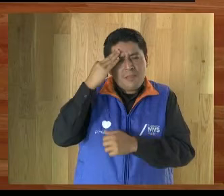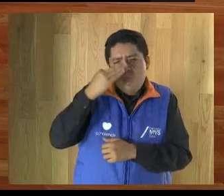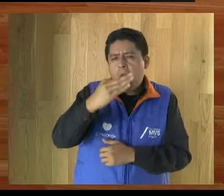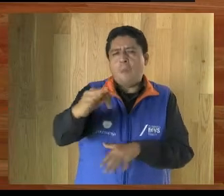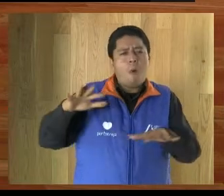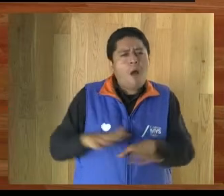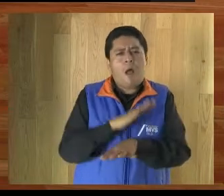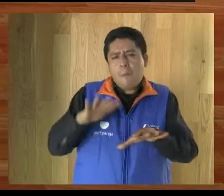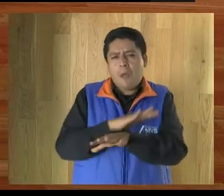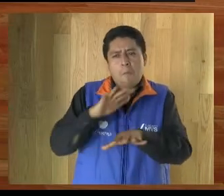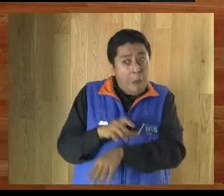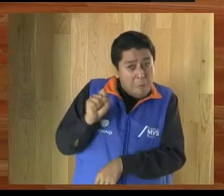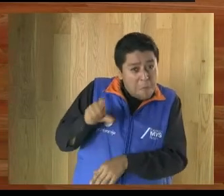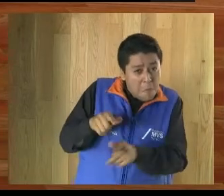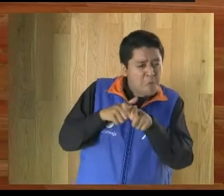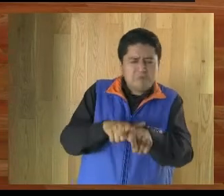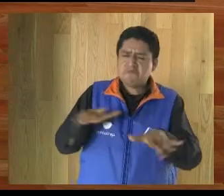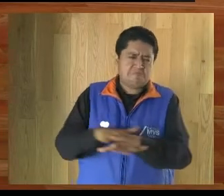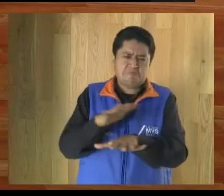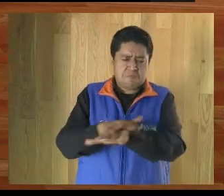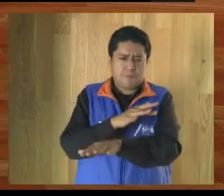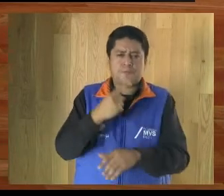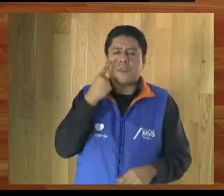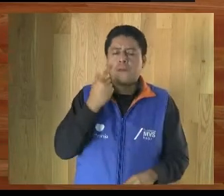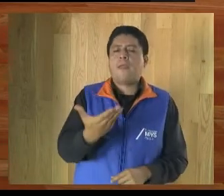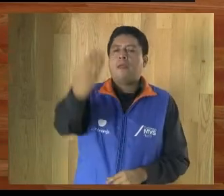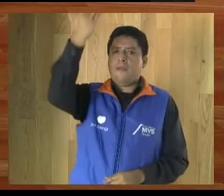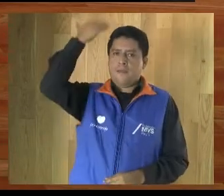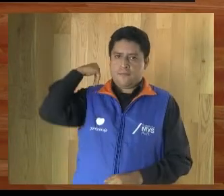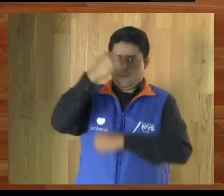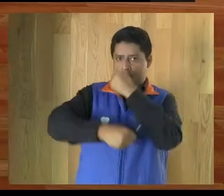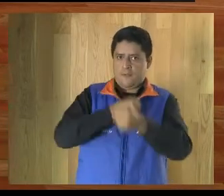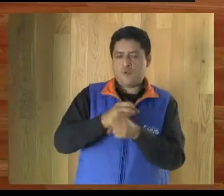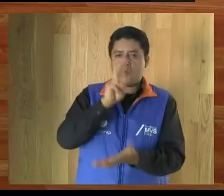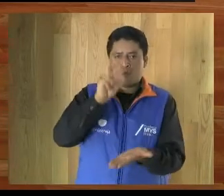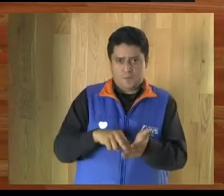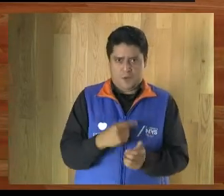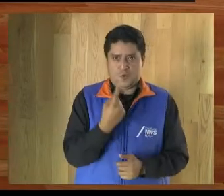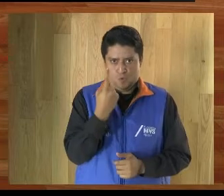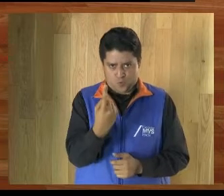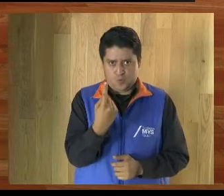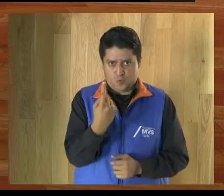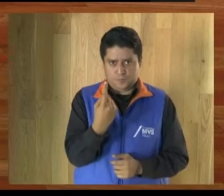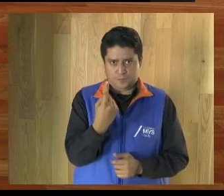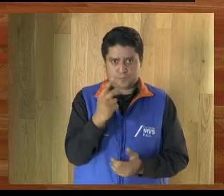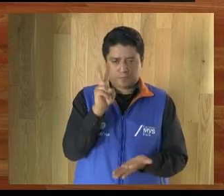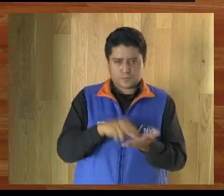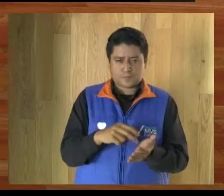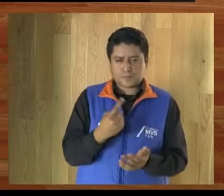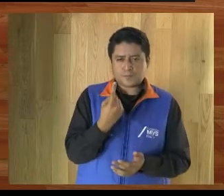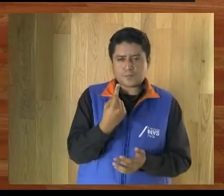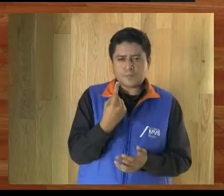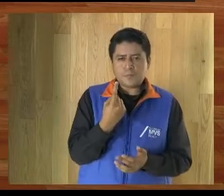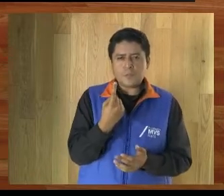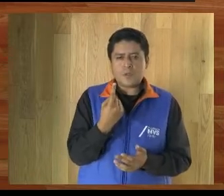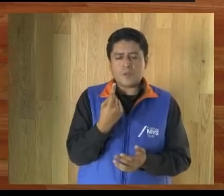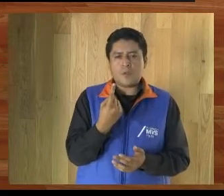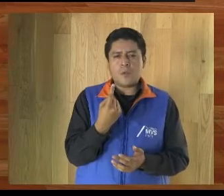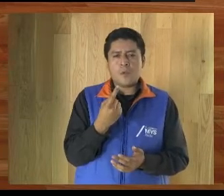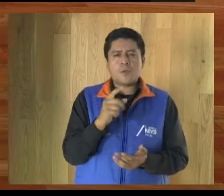un estudio del año 2001 sobre el impacto del de la COVID-19 y el consumo